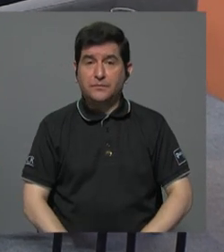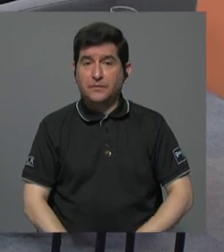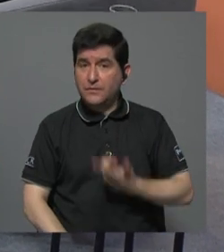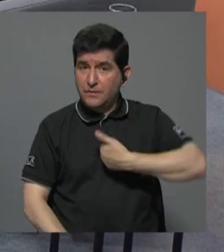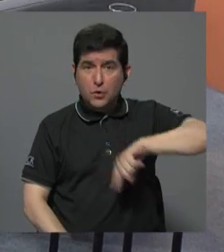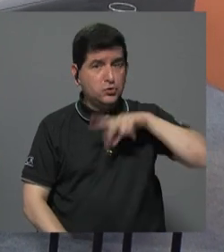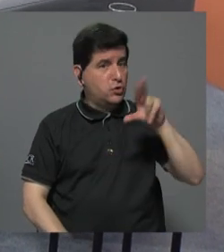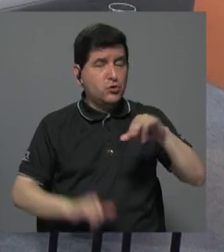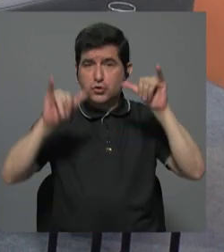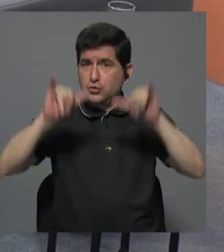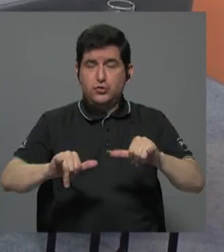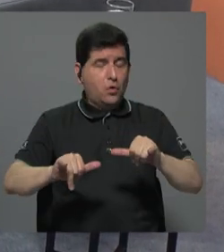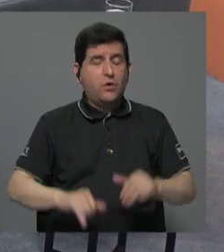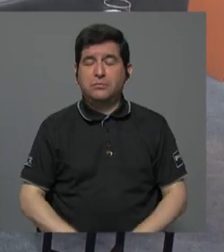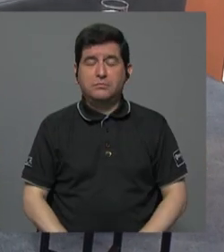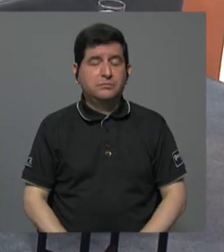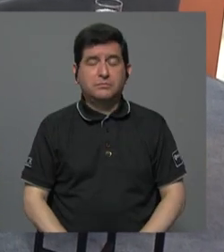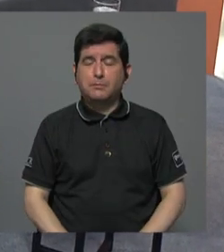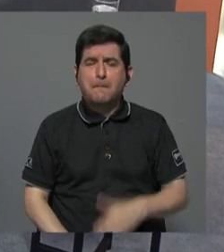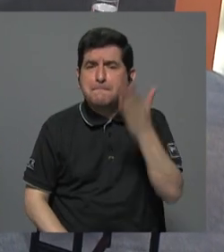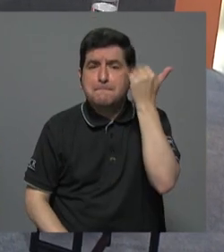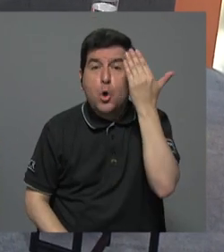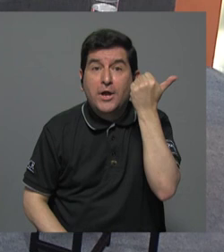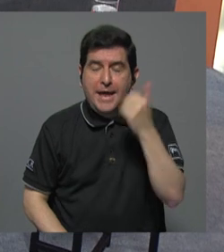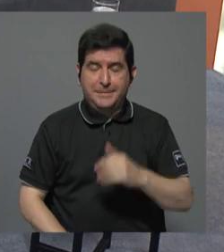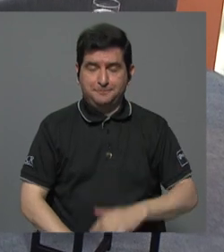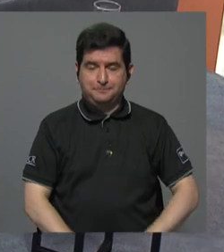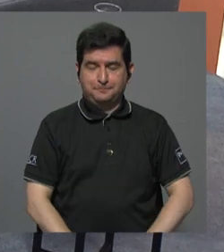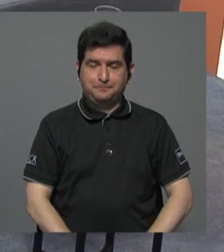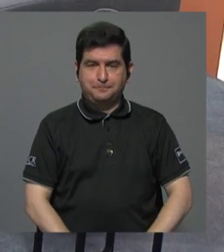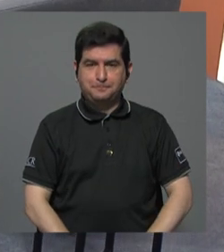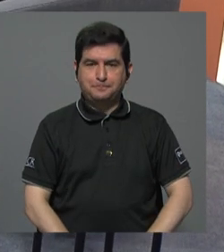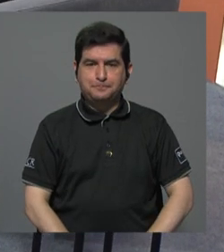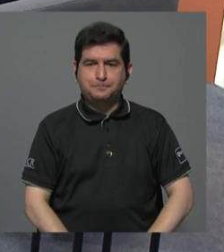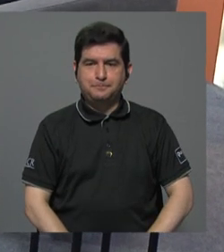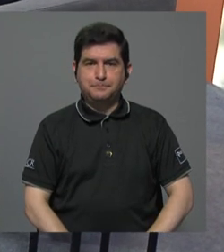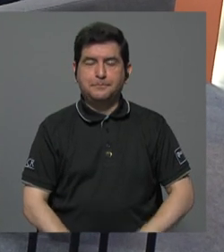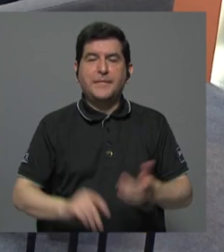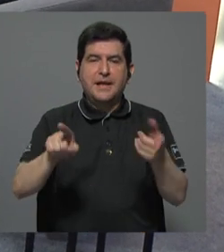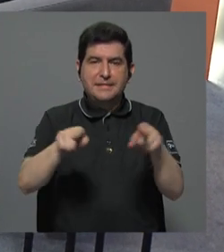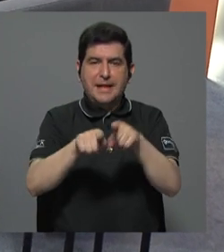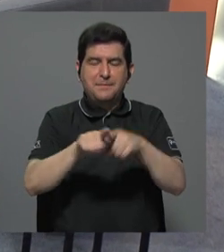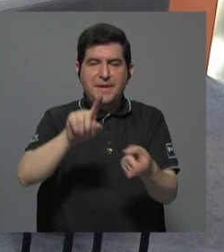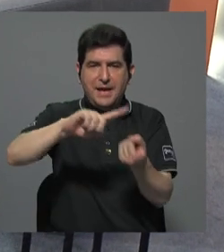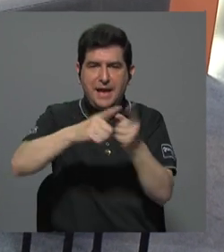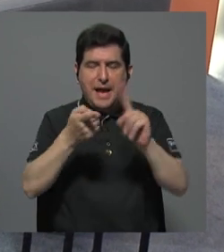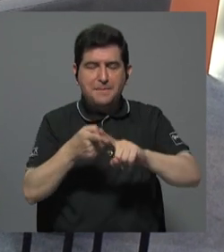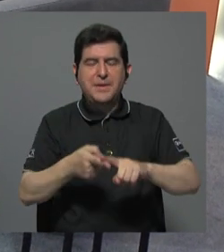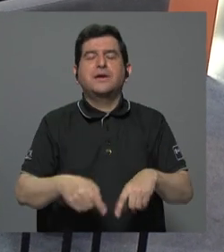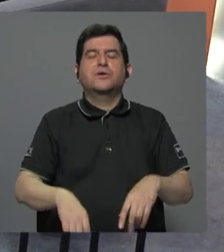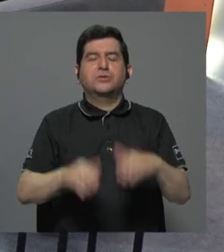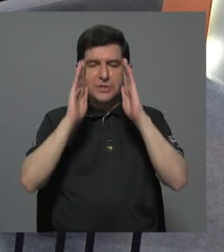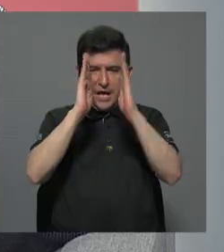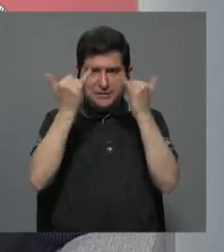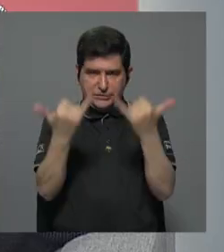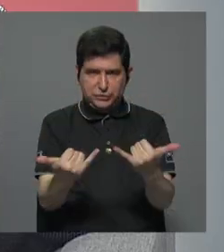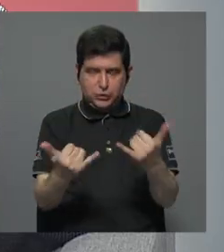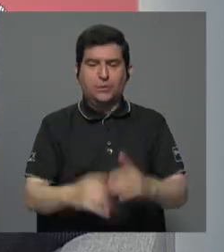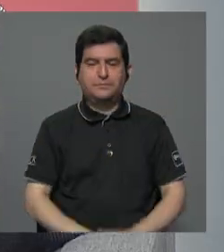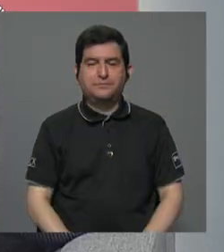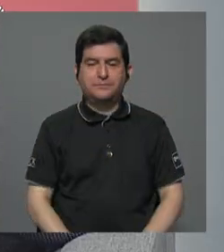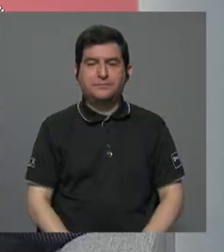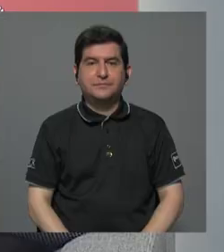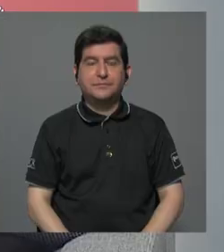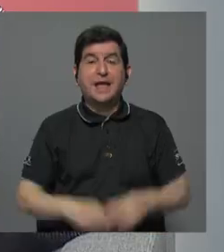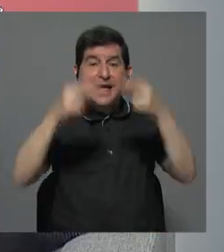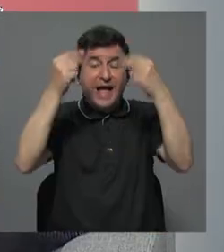mantendríamos la realizaríamos porque porque el aura y amigos que nos están siguiendo porque la